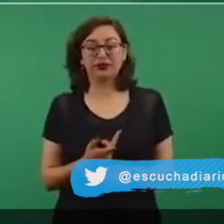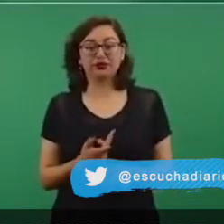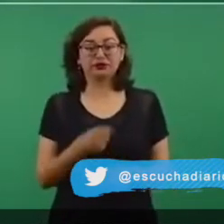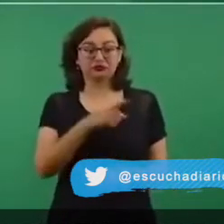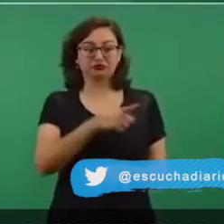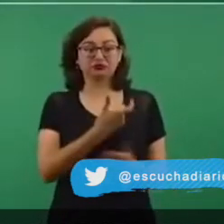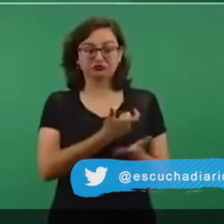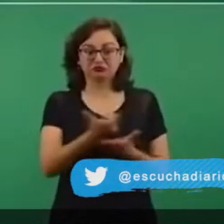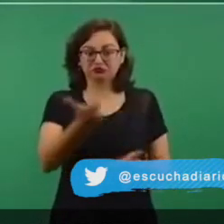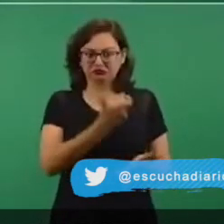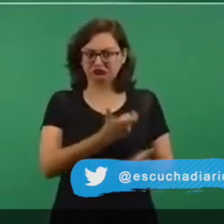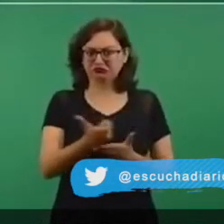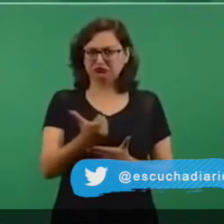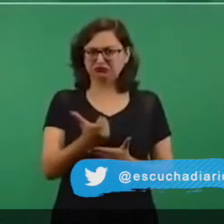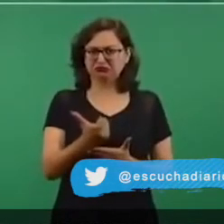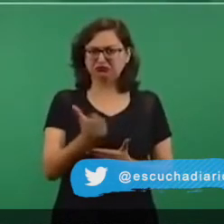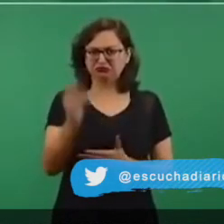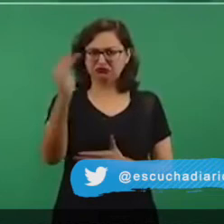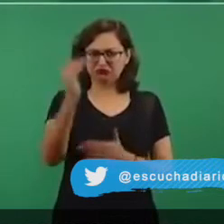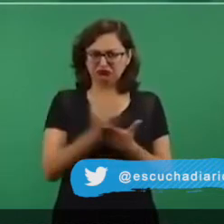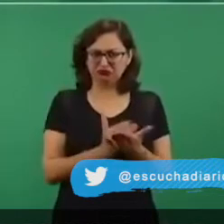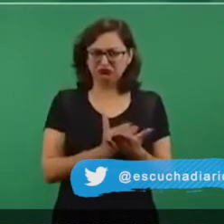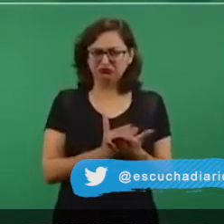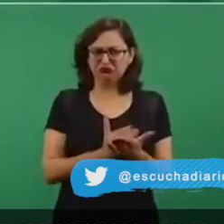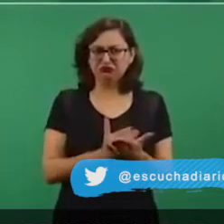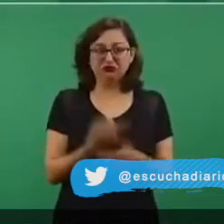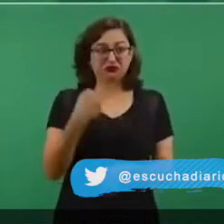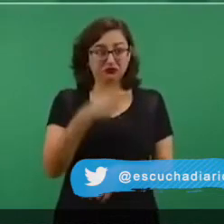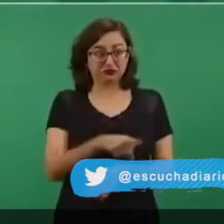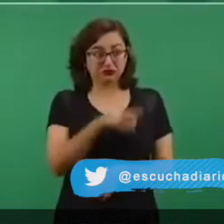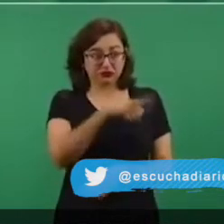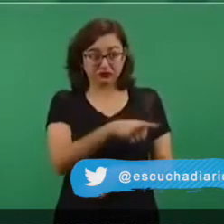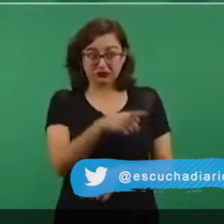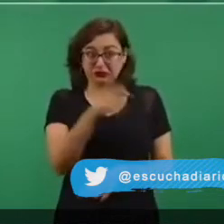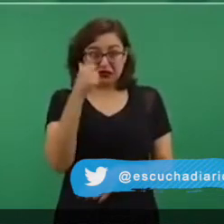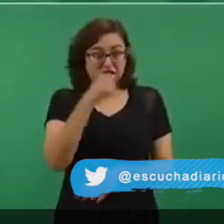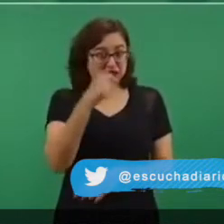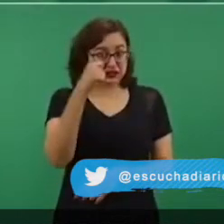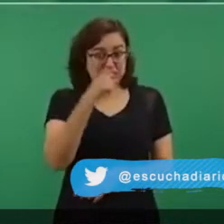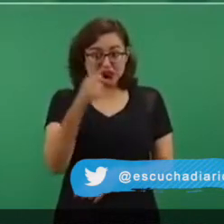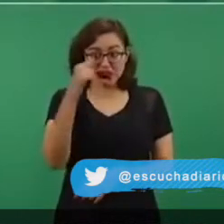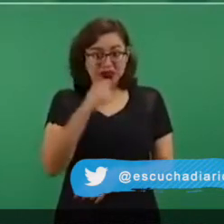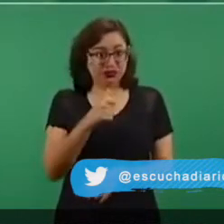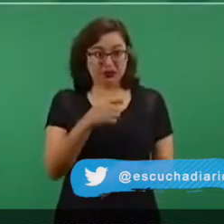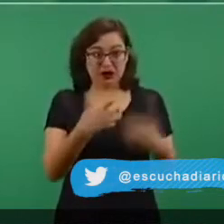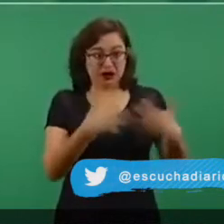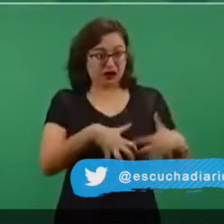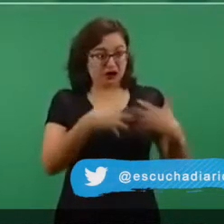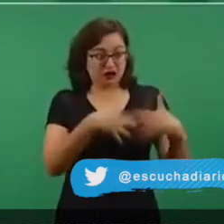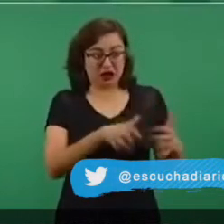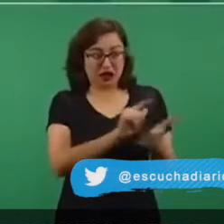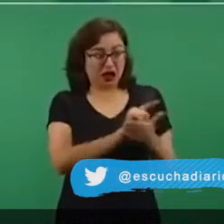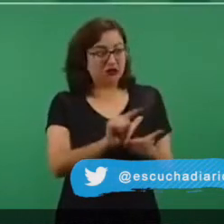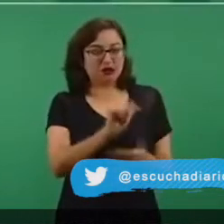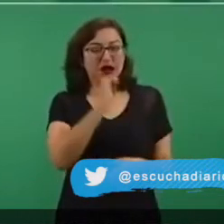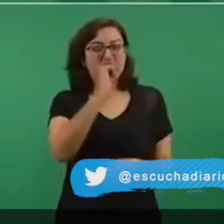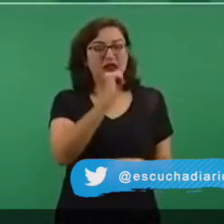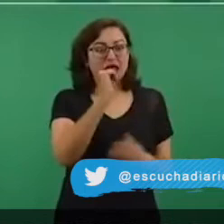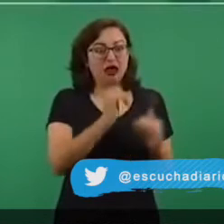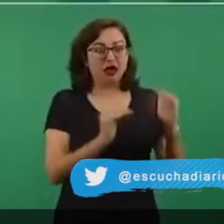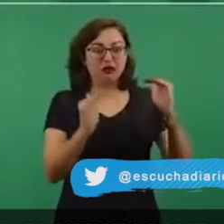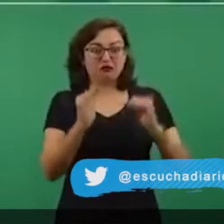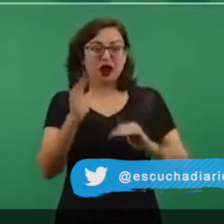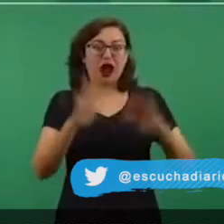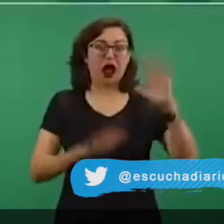producía energía limpia, no siempre se generaba energía limpia, y entonces